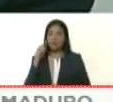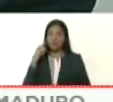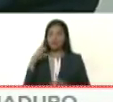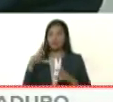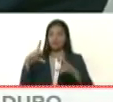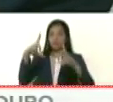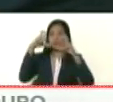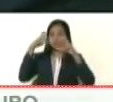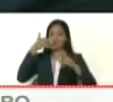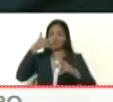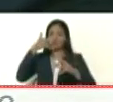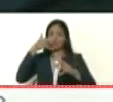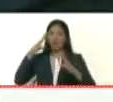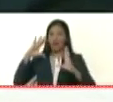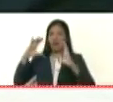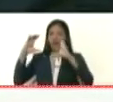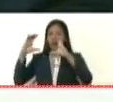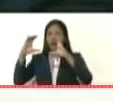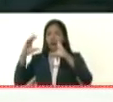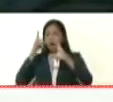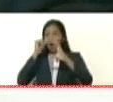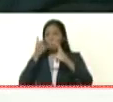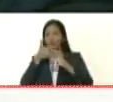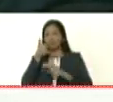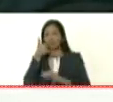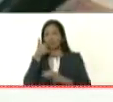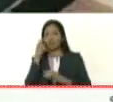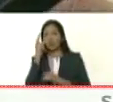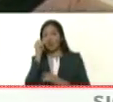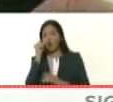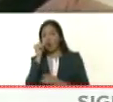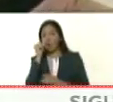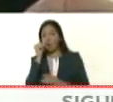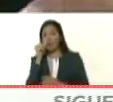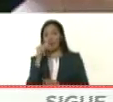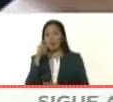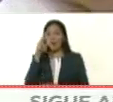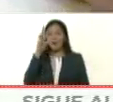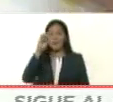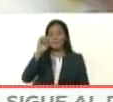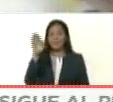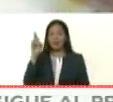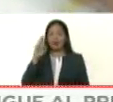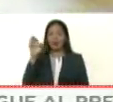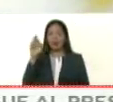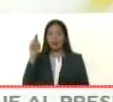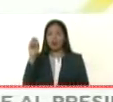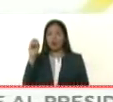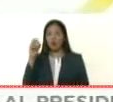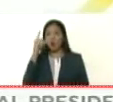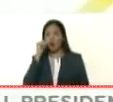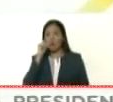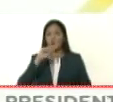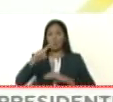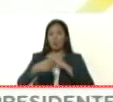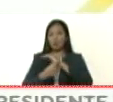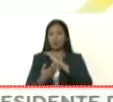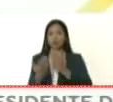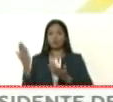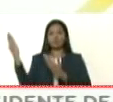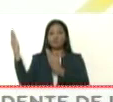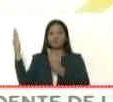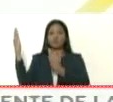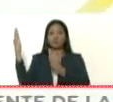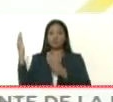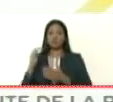de pantalla del celular del señor Roberto Marrero con el señor Juan Guaidó. Si ustedes pueden ver aquí se